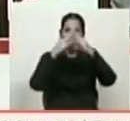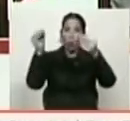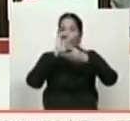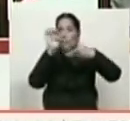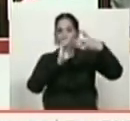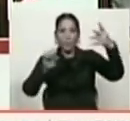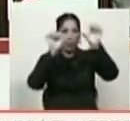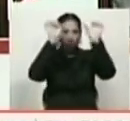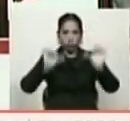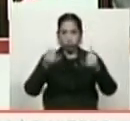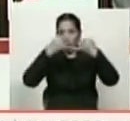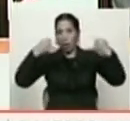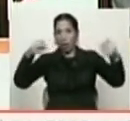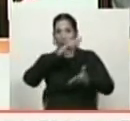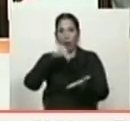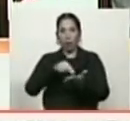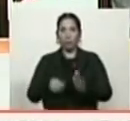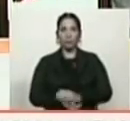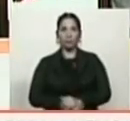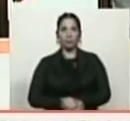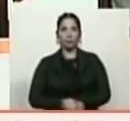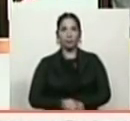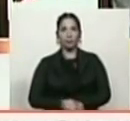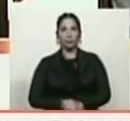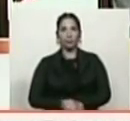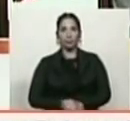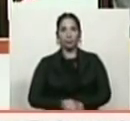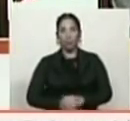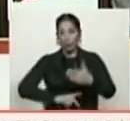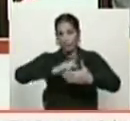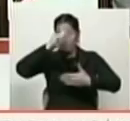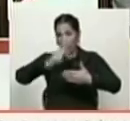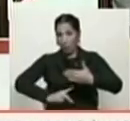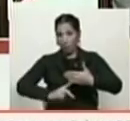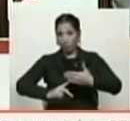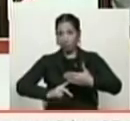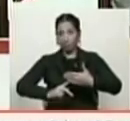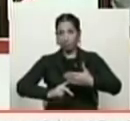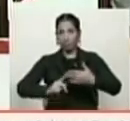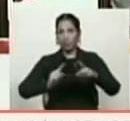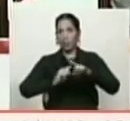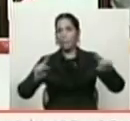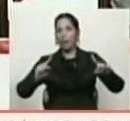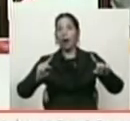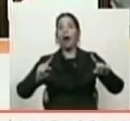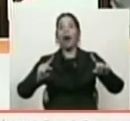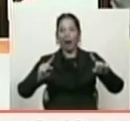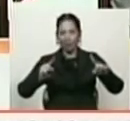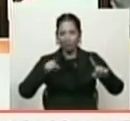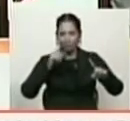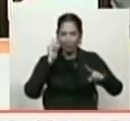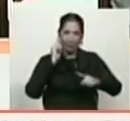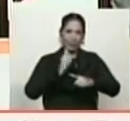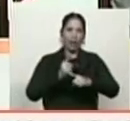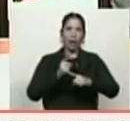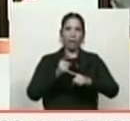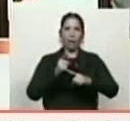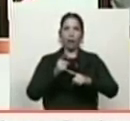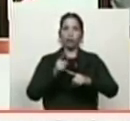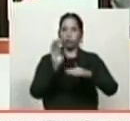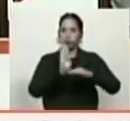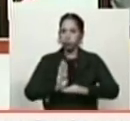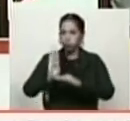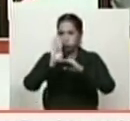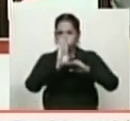del sistema eléctrico nacional. Un plan para el aseguramiento en todos los